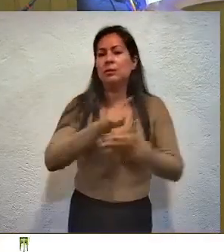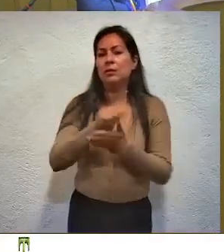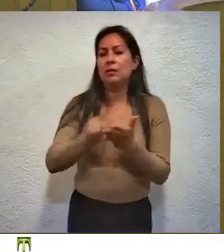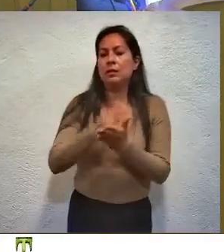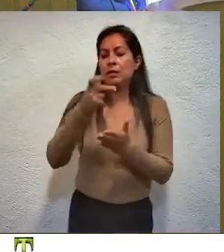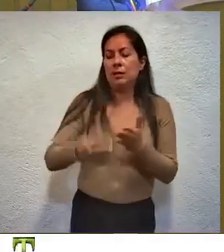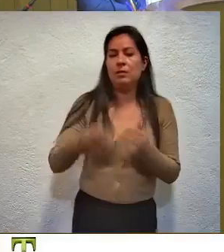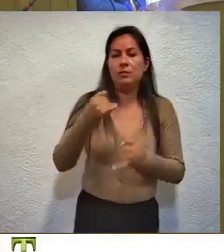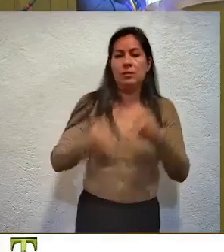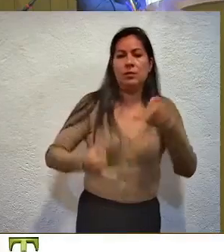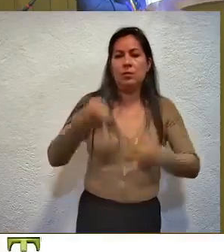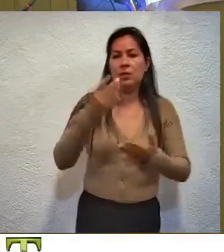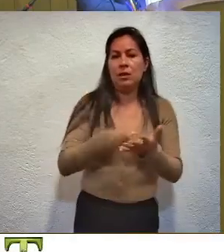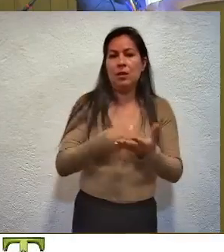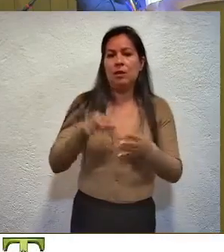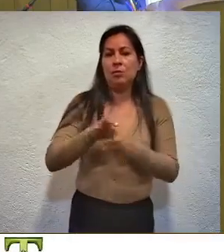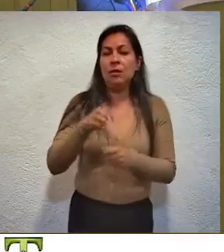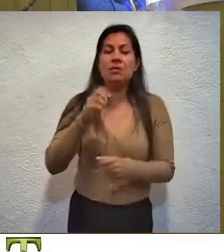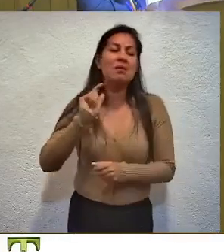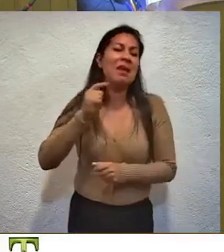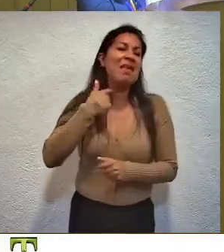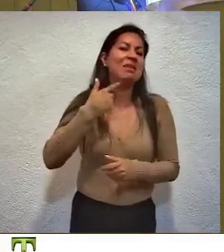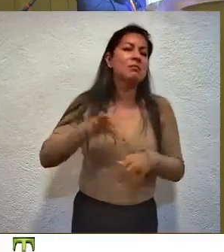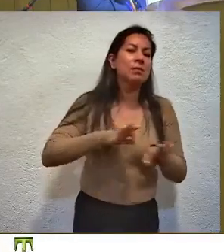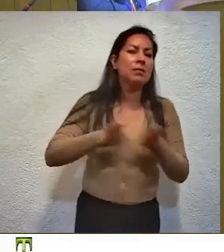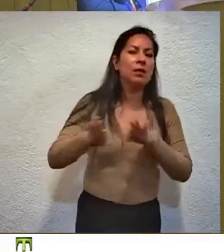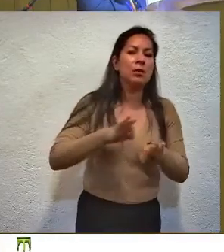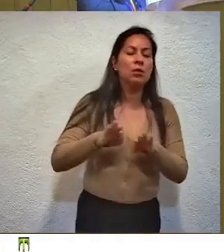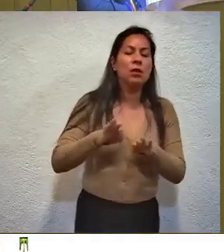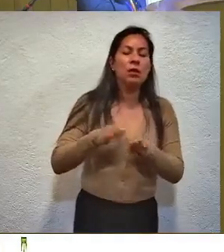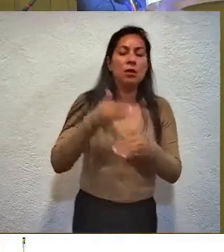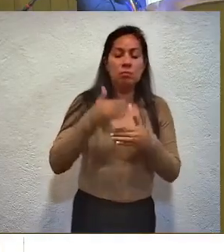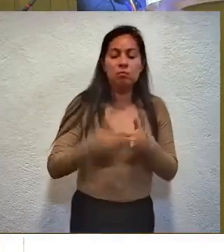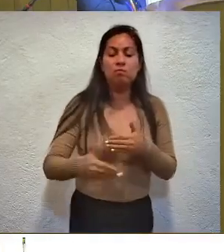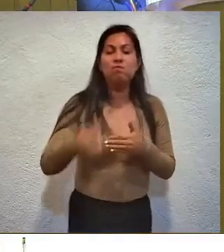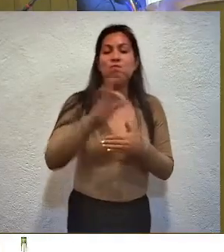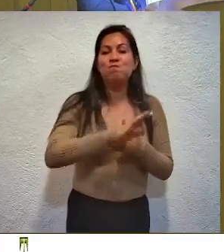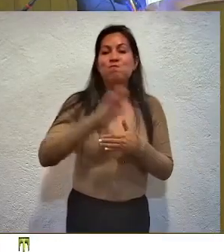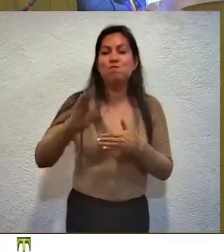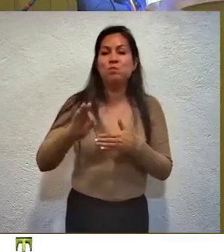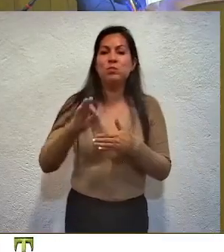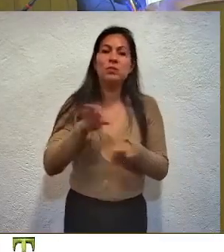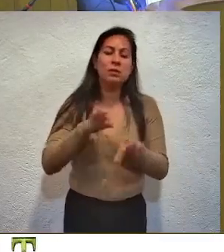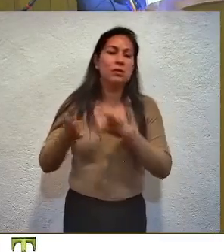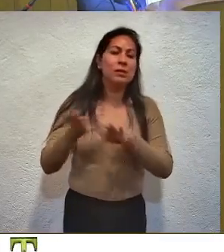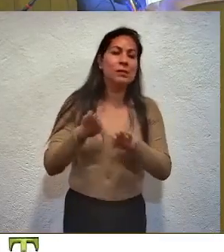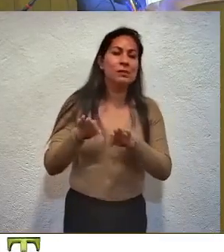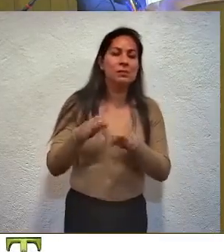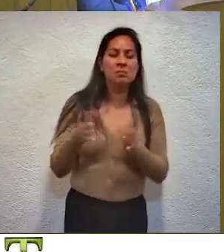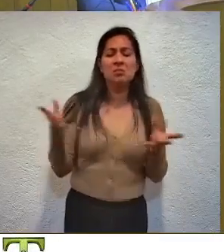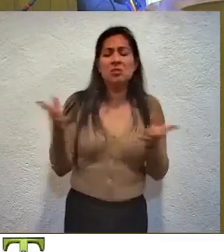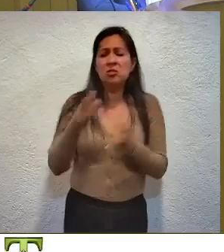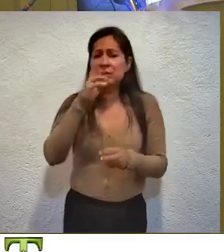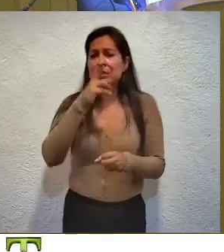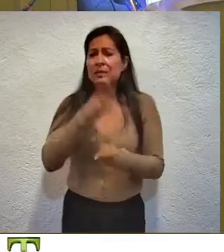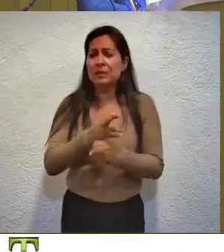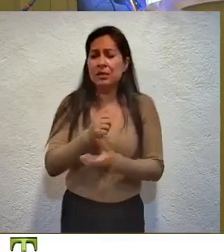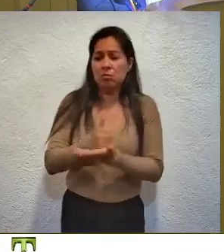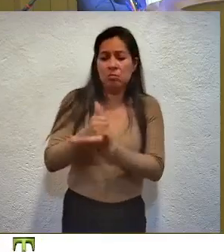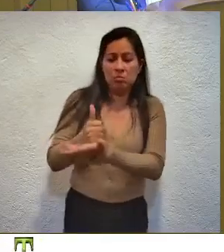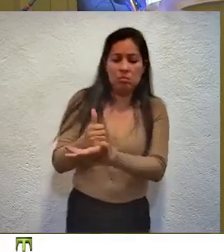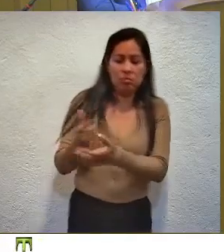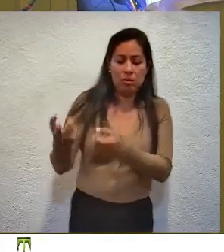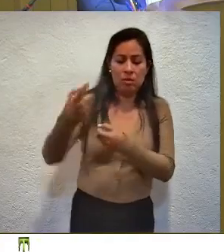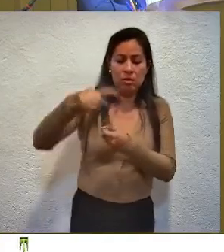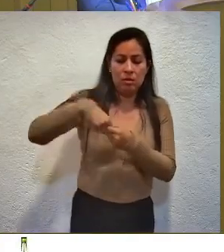de ese Tribunal Electoral y una ex servidora pública quien, durante la vigencia de la relación laboral, fungió como secretaria auxiliar adscrita a